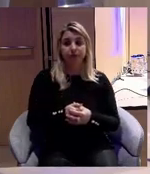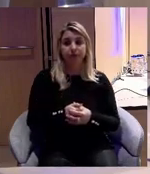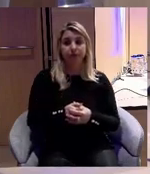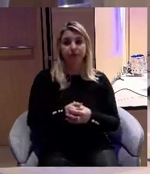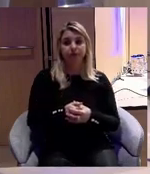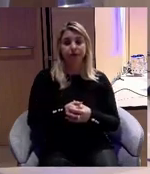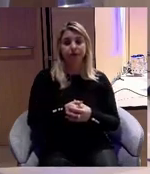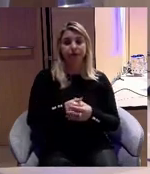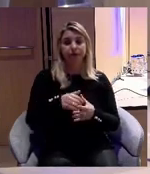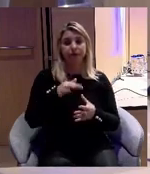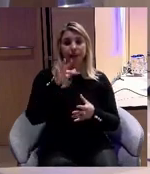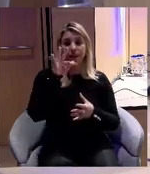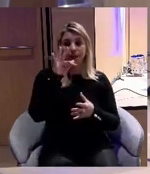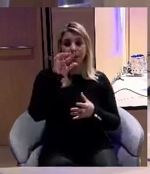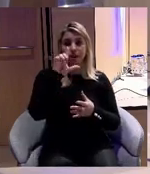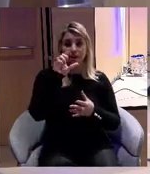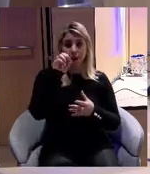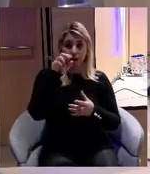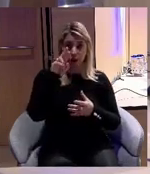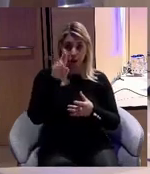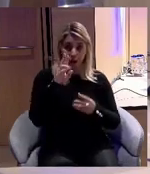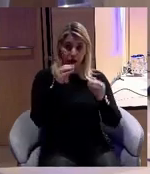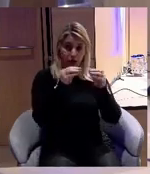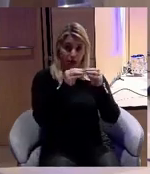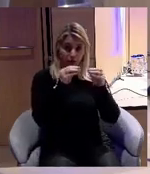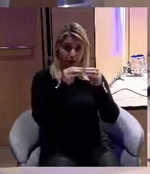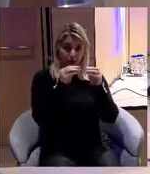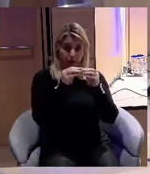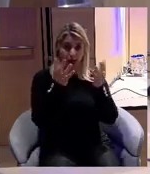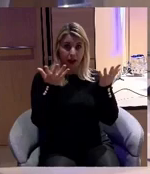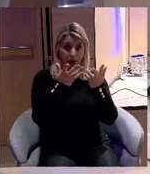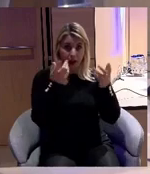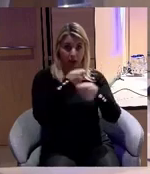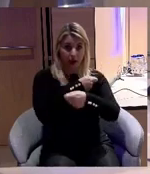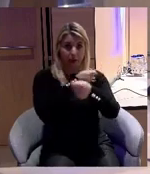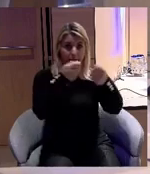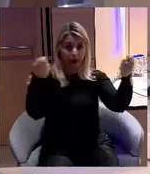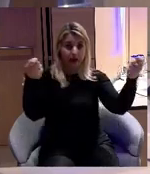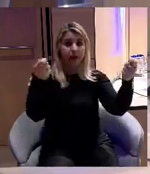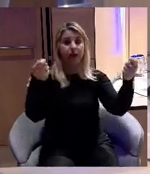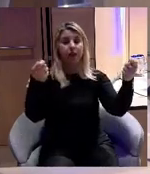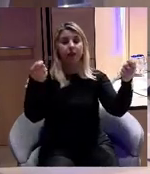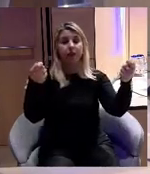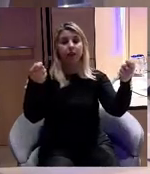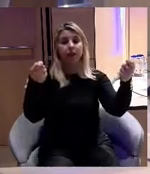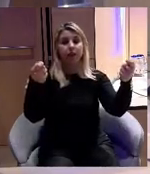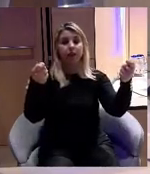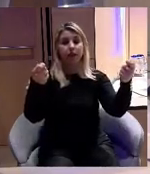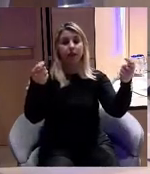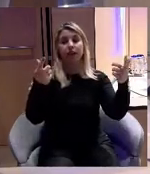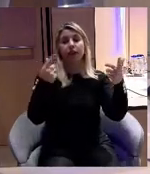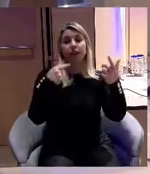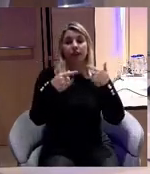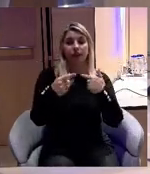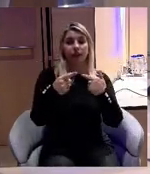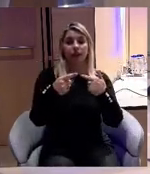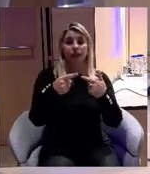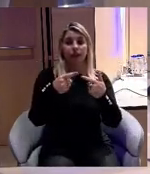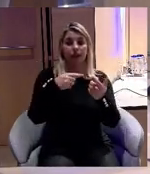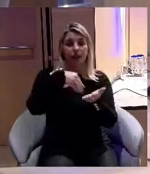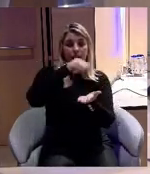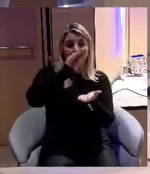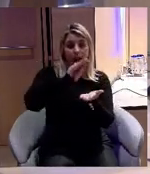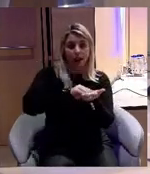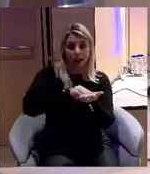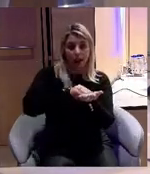Flor mi compañera para que reparta o bueno cuando termine va a repartir unas cartas de tarot que tiene que ver